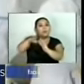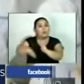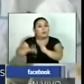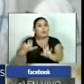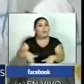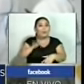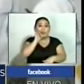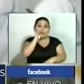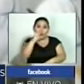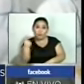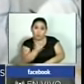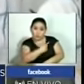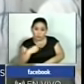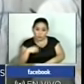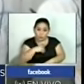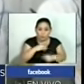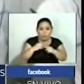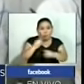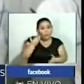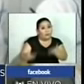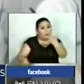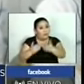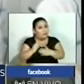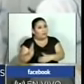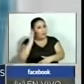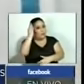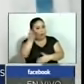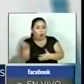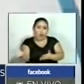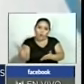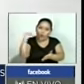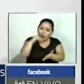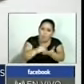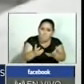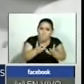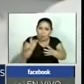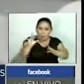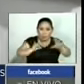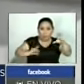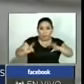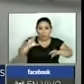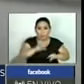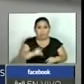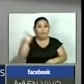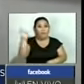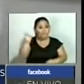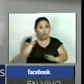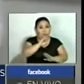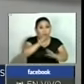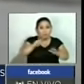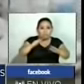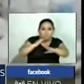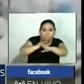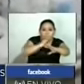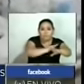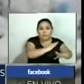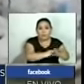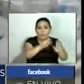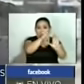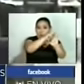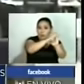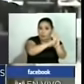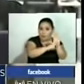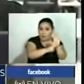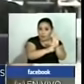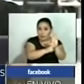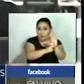según especialistas, el país podría recibir una segunda ola de contagios si no se respetan absolutamente todas las medidas de